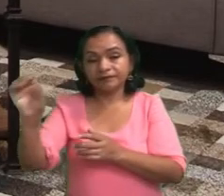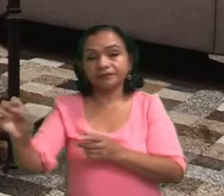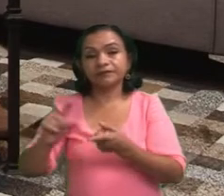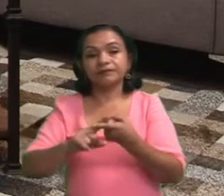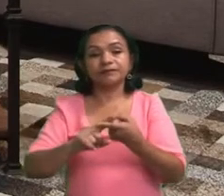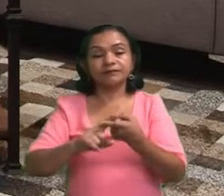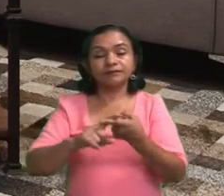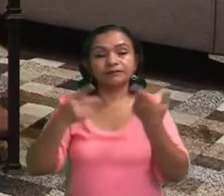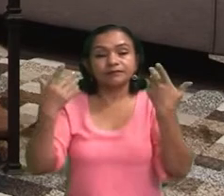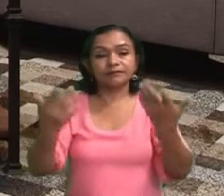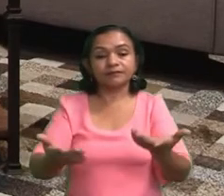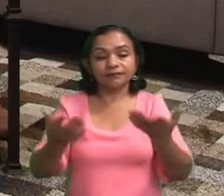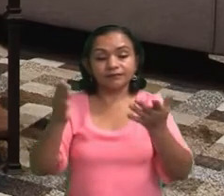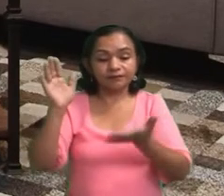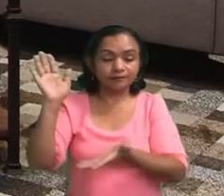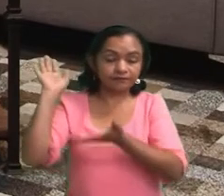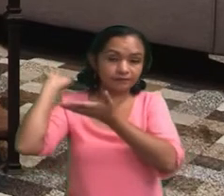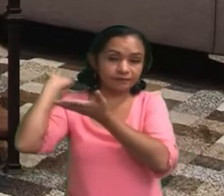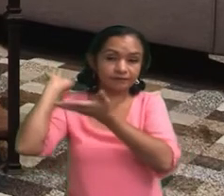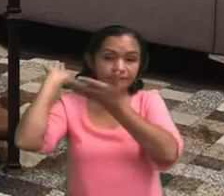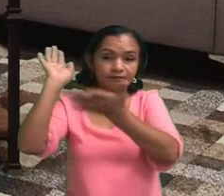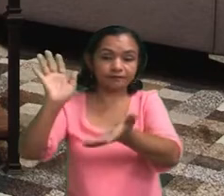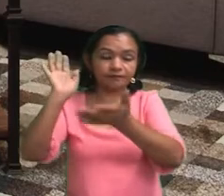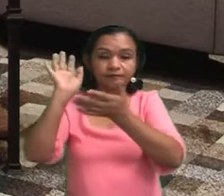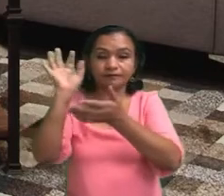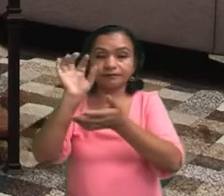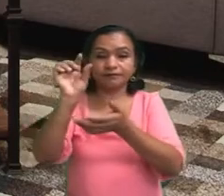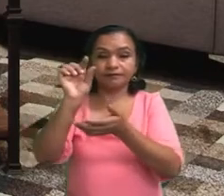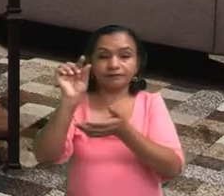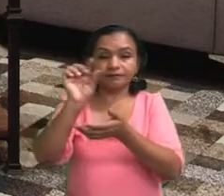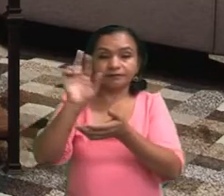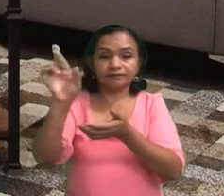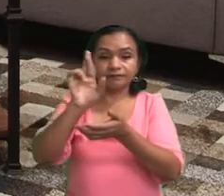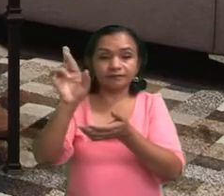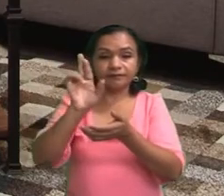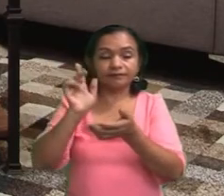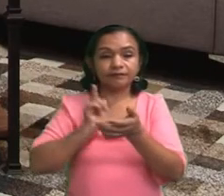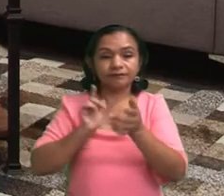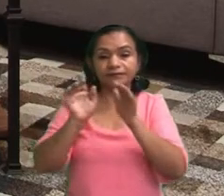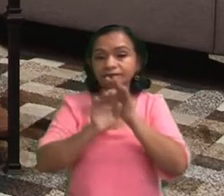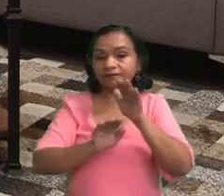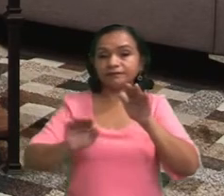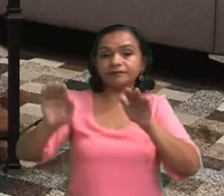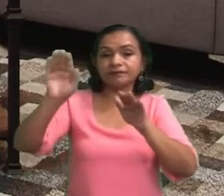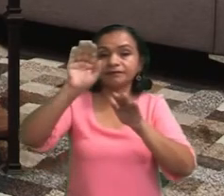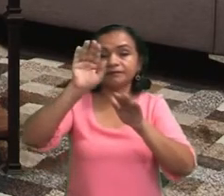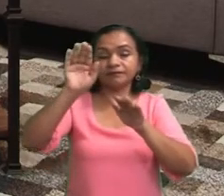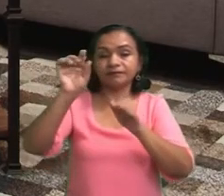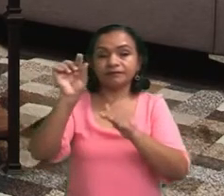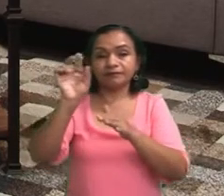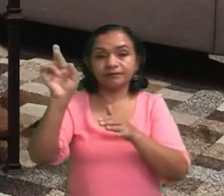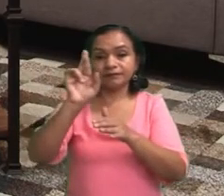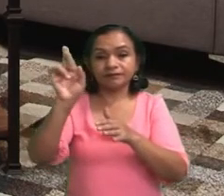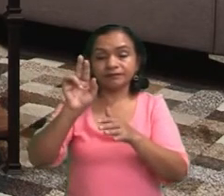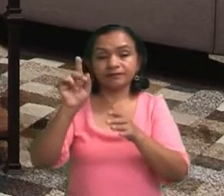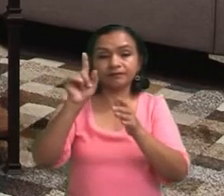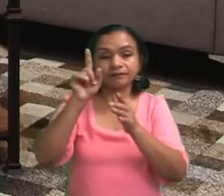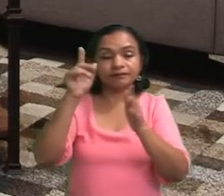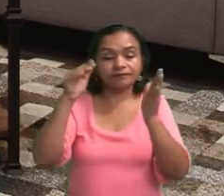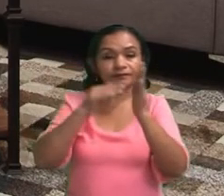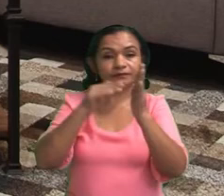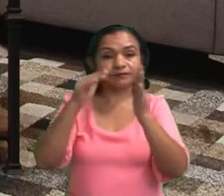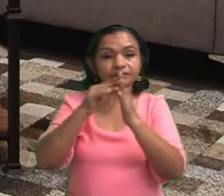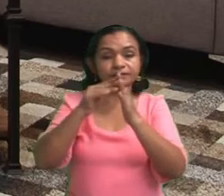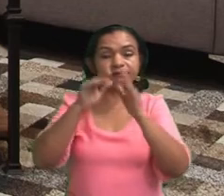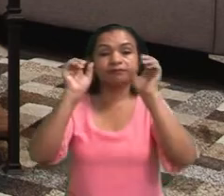3,400,000 quintales de frijoles. ¿Qué quiere decir esto? Que tenemos un excedente arriba del 1,000,000 de quintales de frijoles